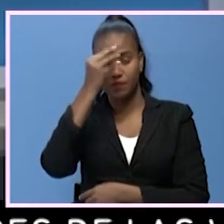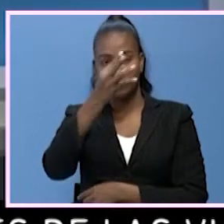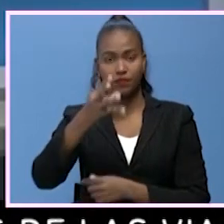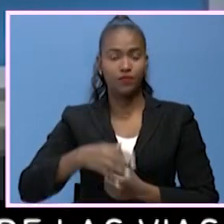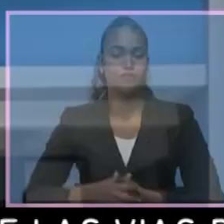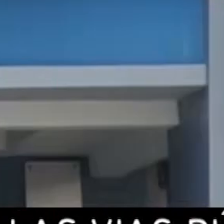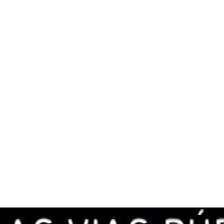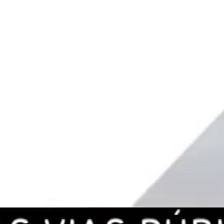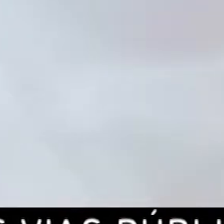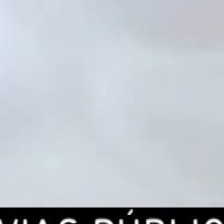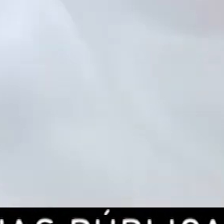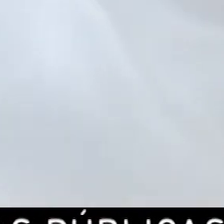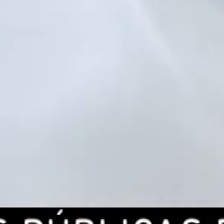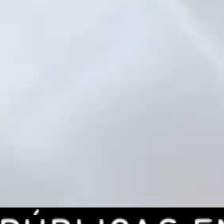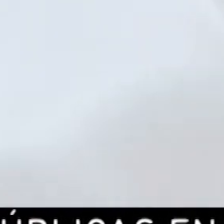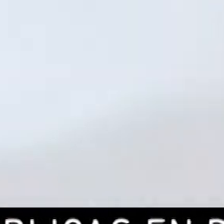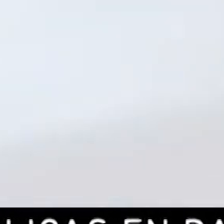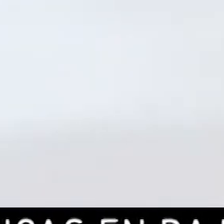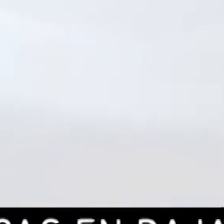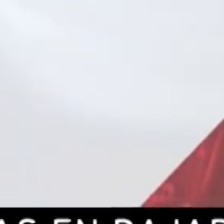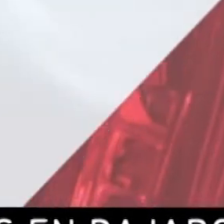Carmen Aybar.